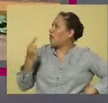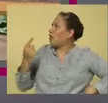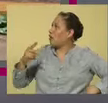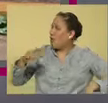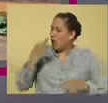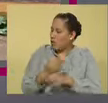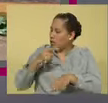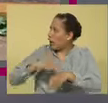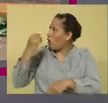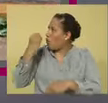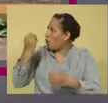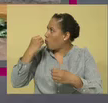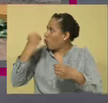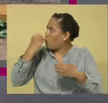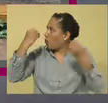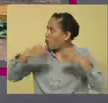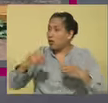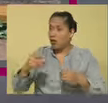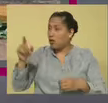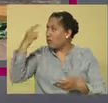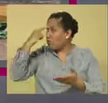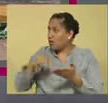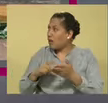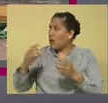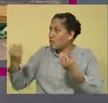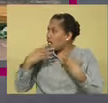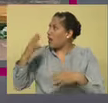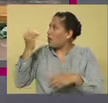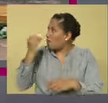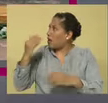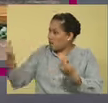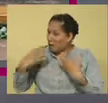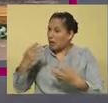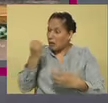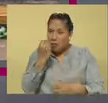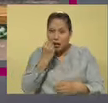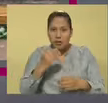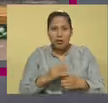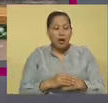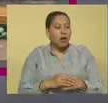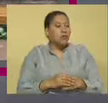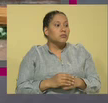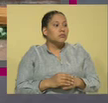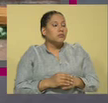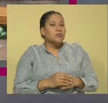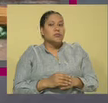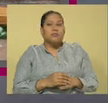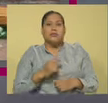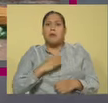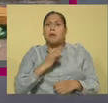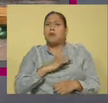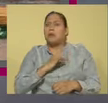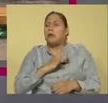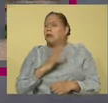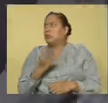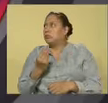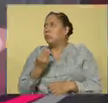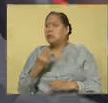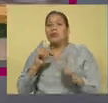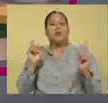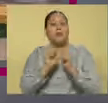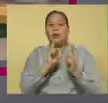mi hora de comida. ¿Usted cree que no me dejen comer? Déjeme comer. Ay, me dio tanto miedo que ya no quise volverlo a